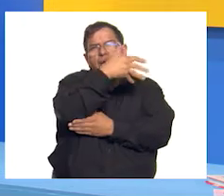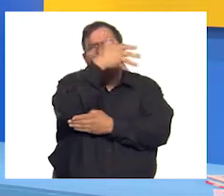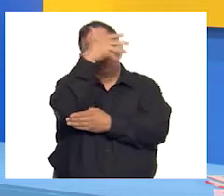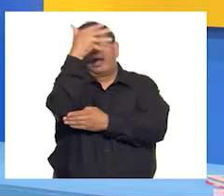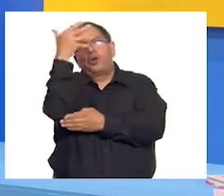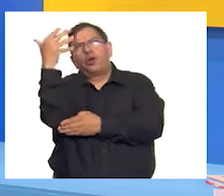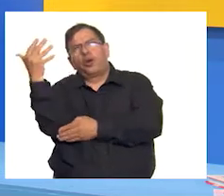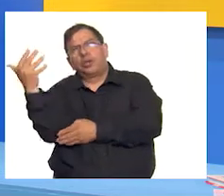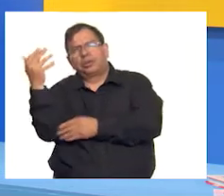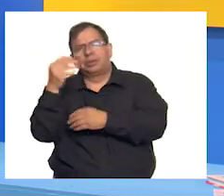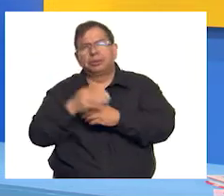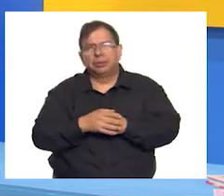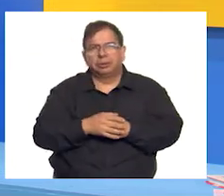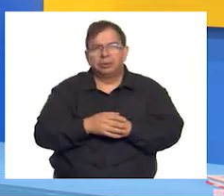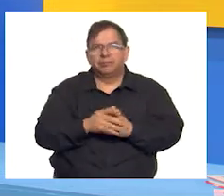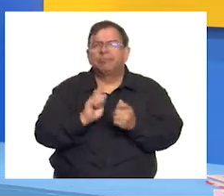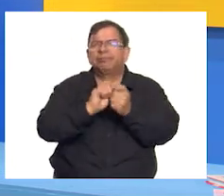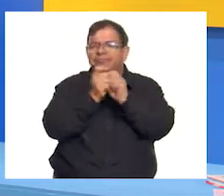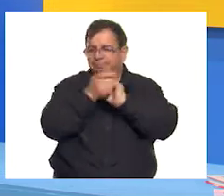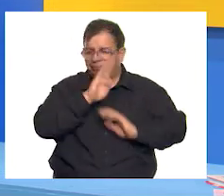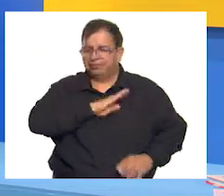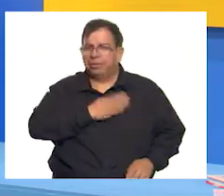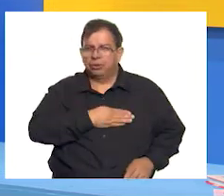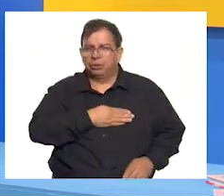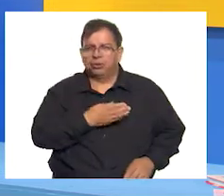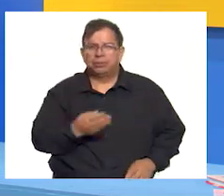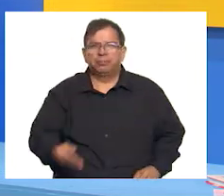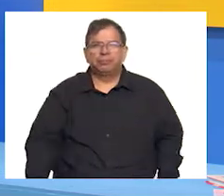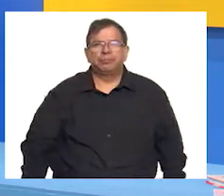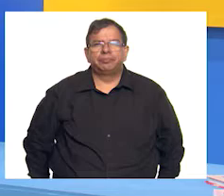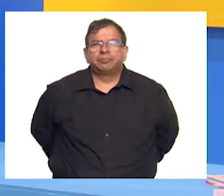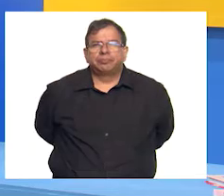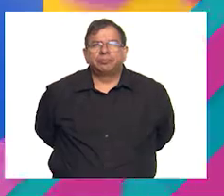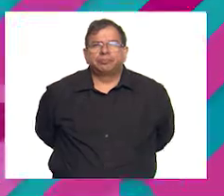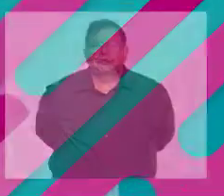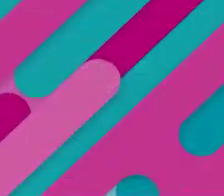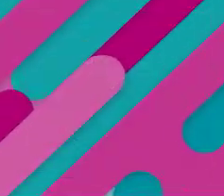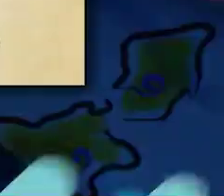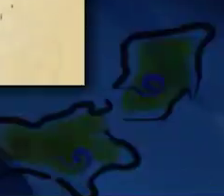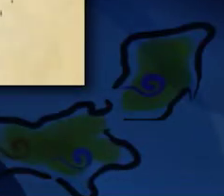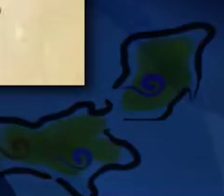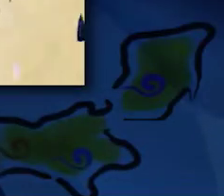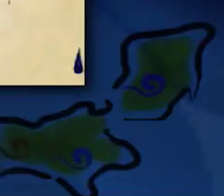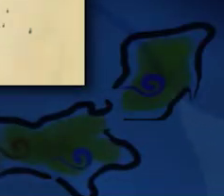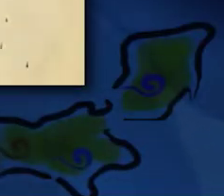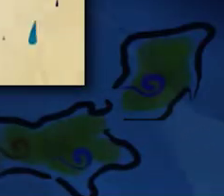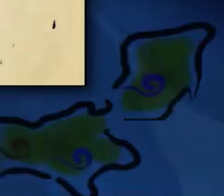nuestro cielo. Está traducido al español. Muy bien.